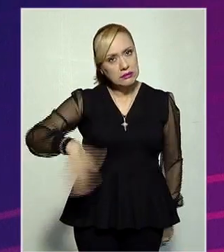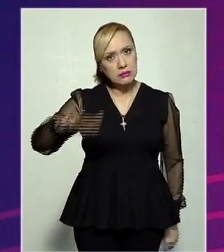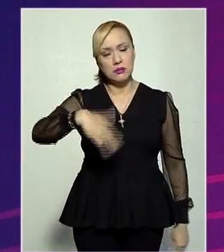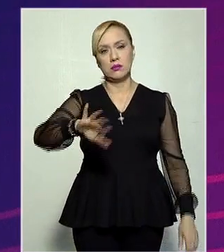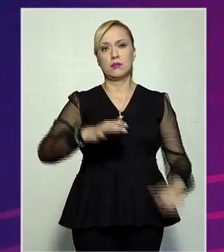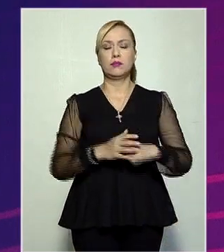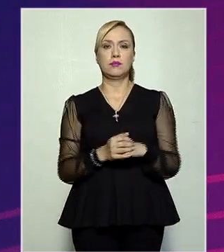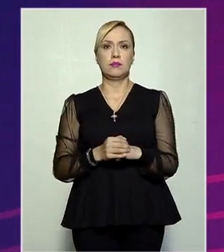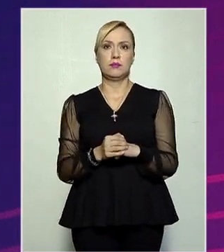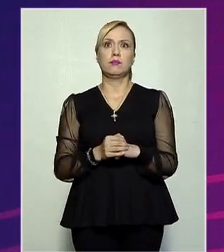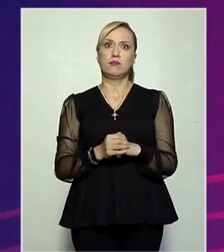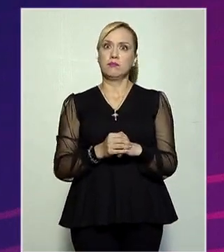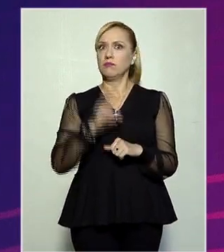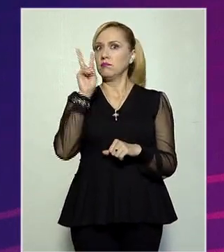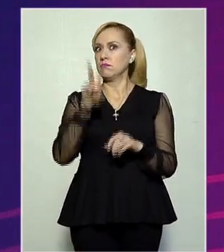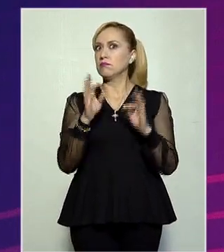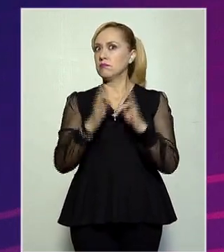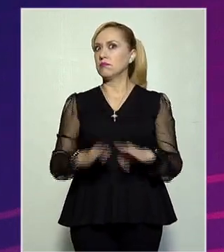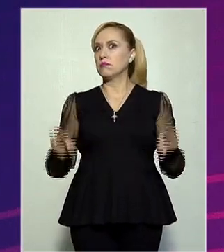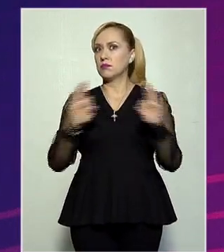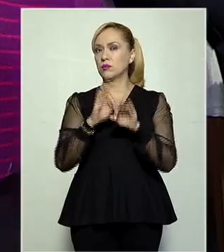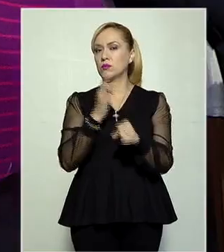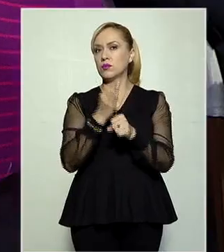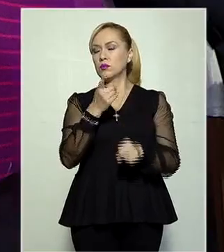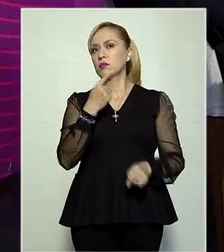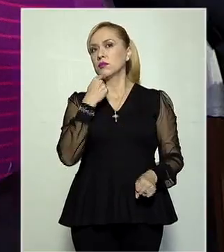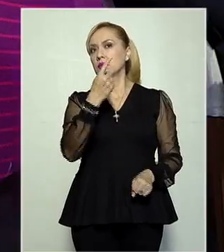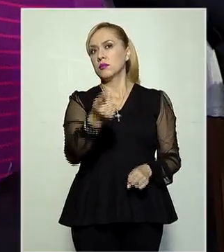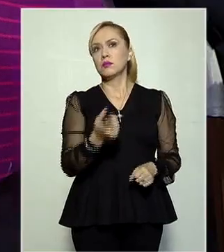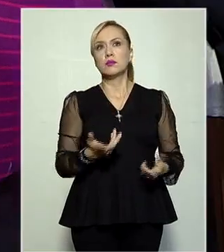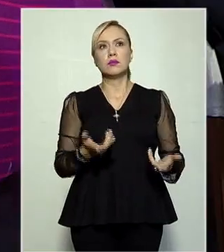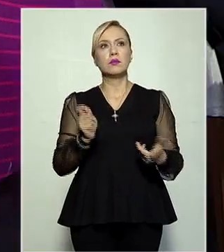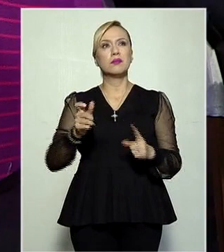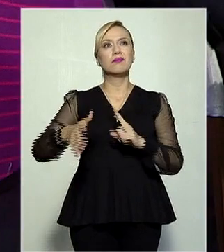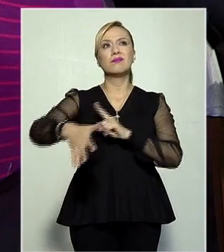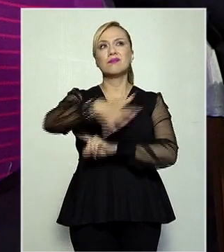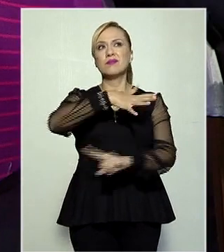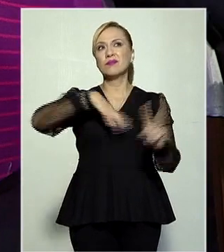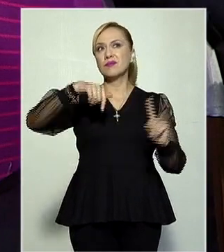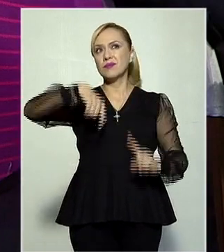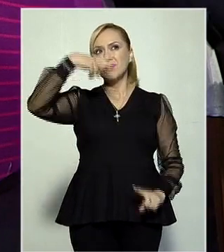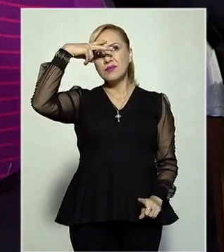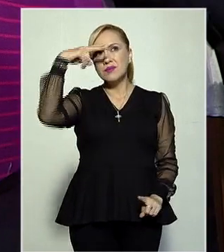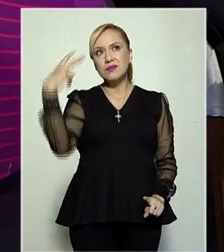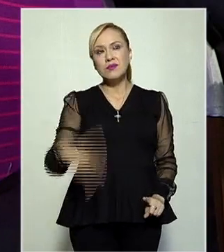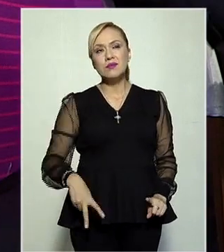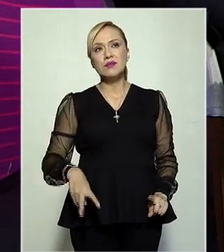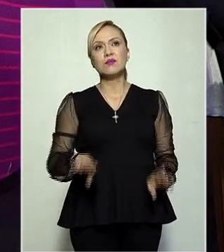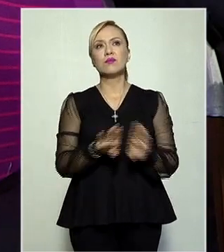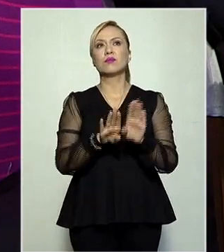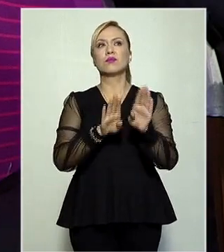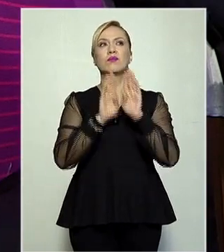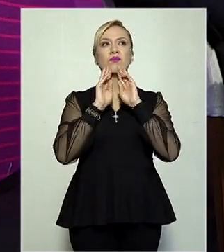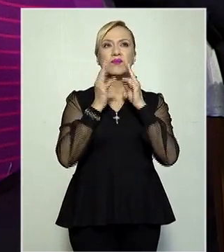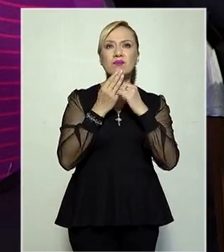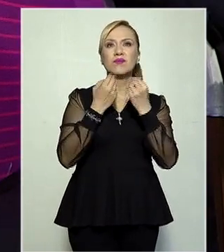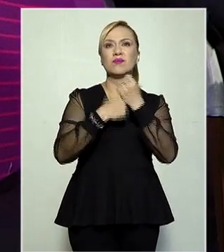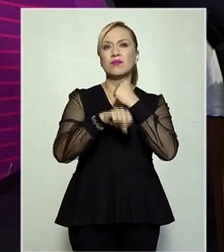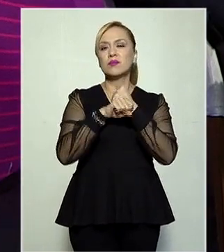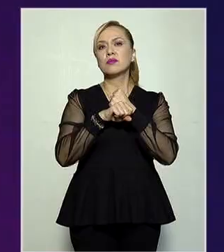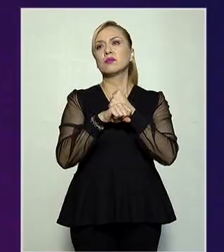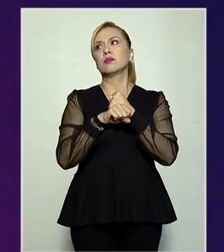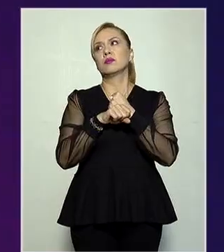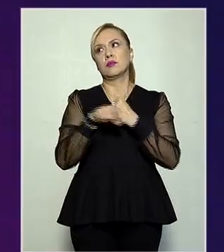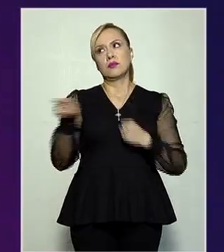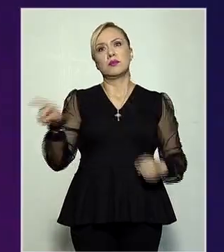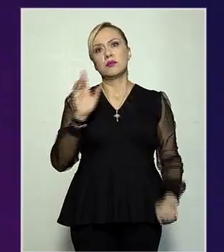Claro. O sea, creo que eso resulta muy relevante, ¿no? Lo que están mencionando es, en un contexto como el mexicano, en el que pues, la delincuencia organizada también comete